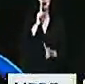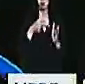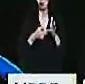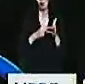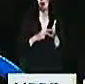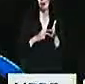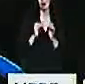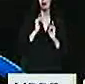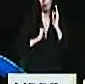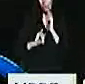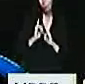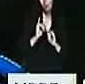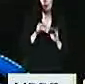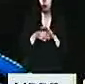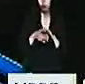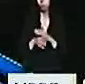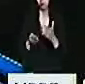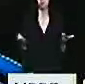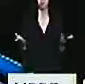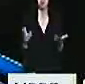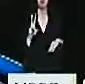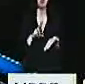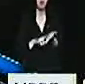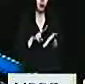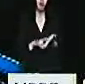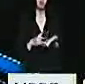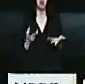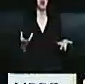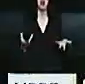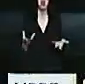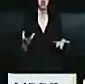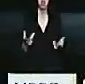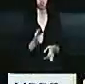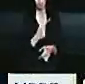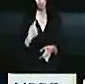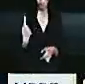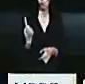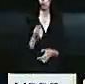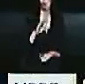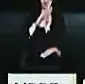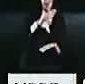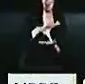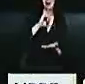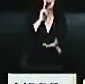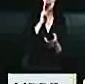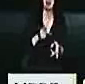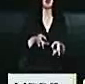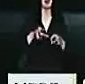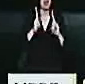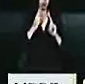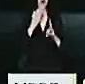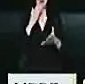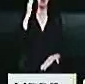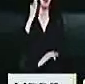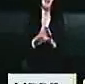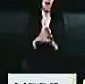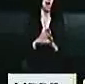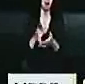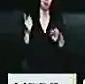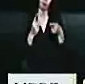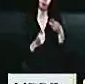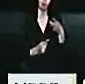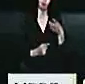Creo que, de verdad, o sea, somos un país de derechos, deberes también tenemos que tener deberes,